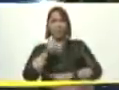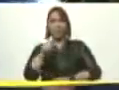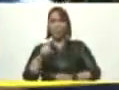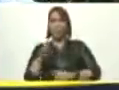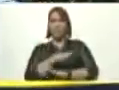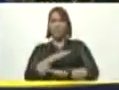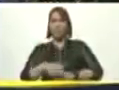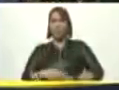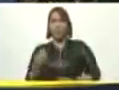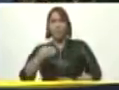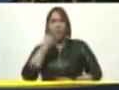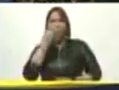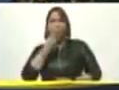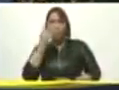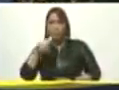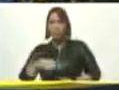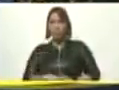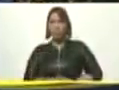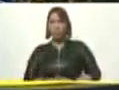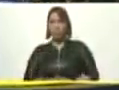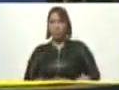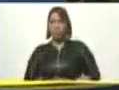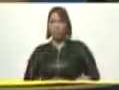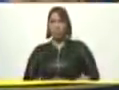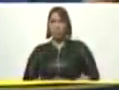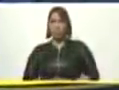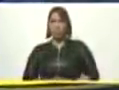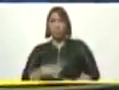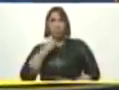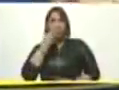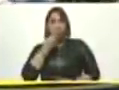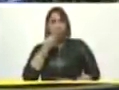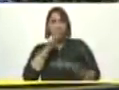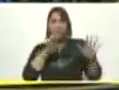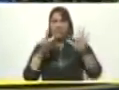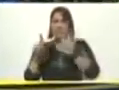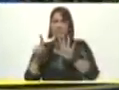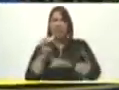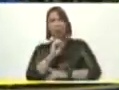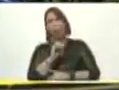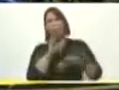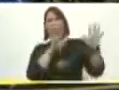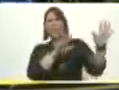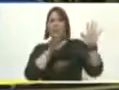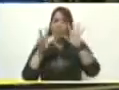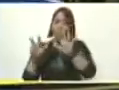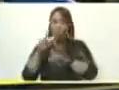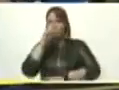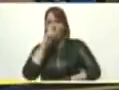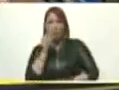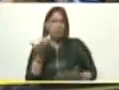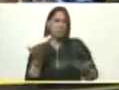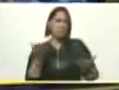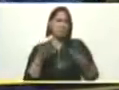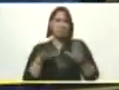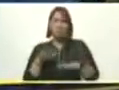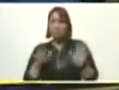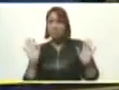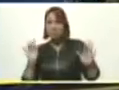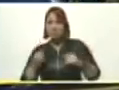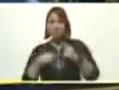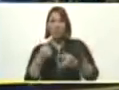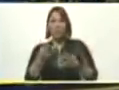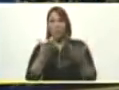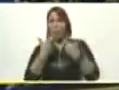lo más jovencitos muchachos de 16 18 20 años Bueno después